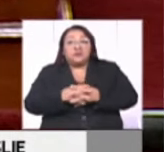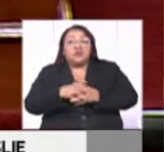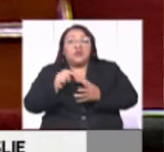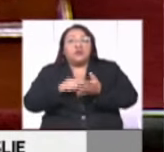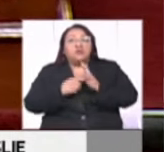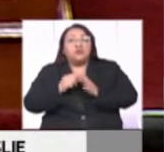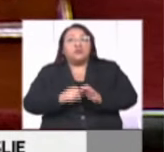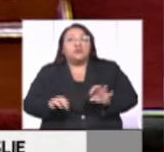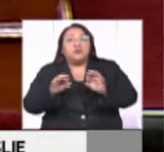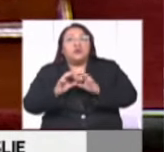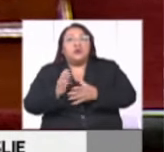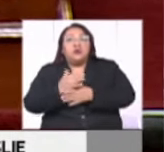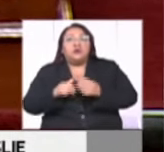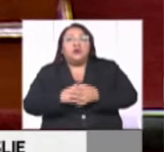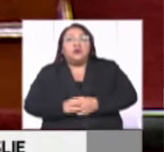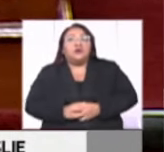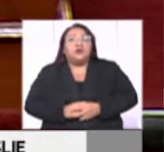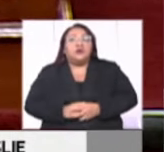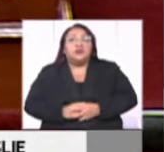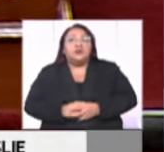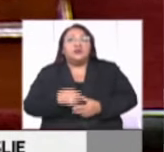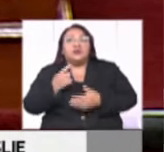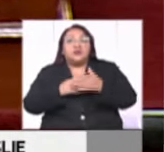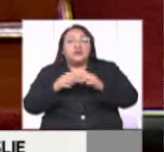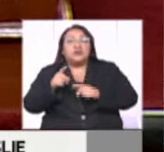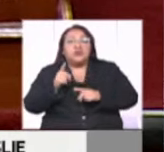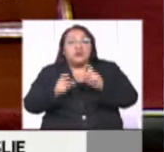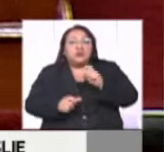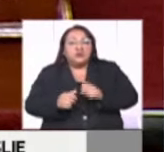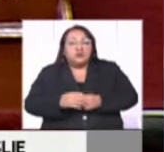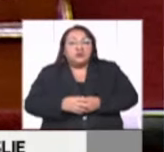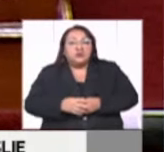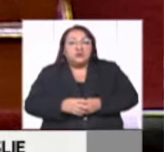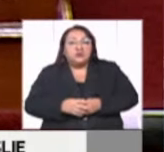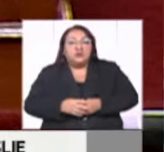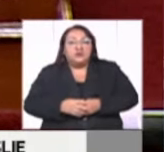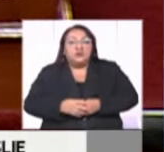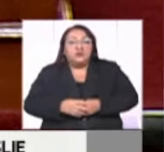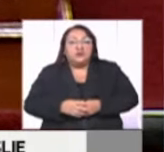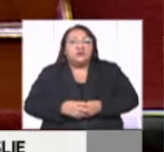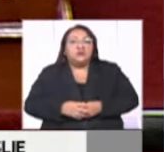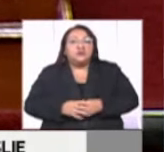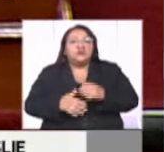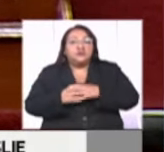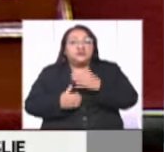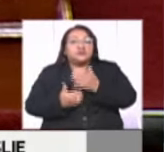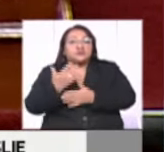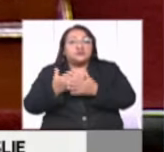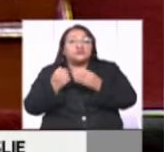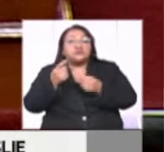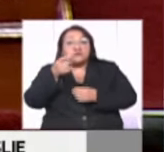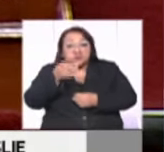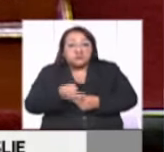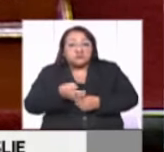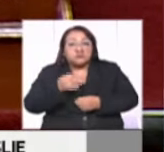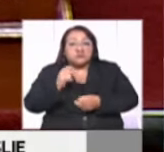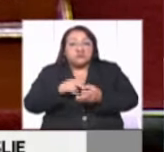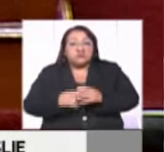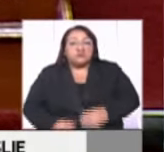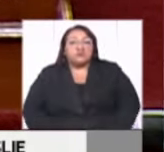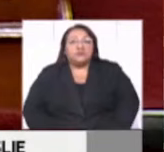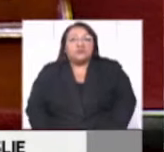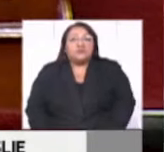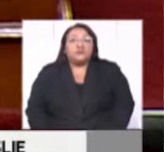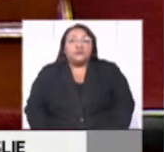punto medio entre los intereses lamentables de algunas personas y la modernidad. Porque la realidad es que hoy